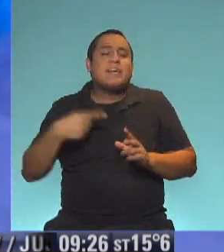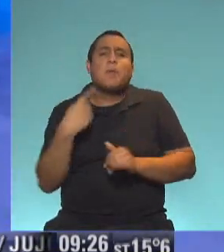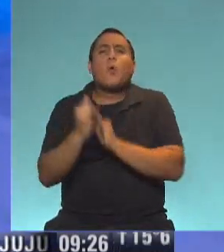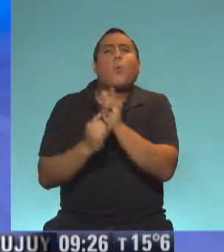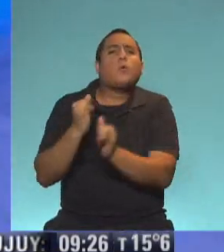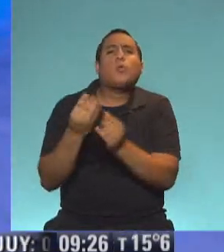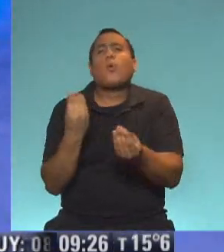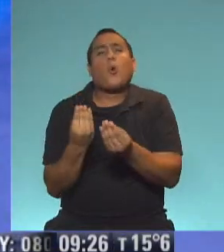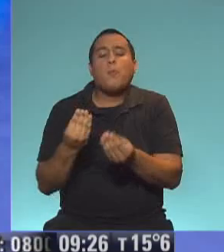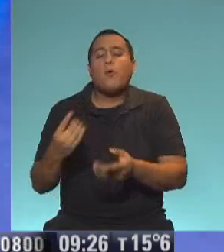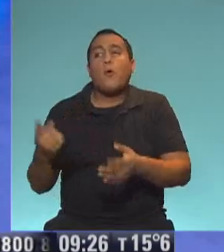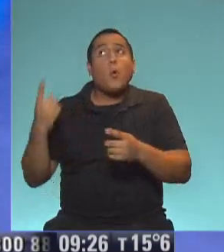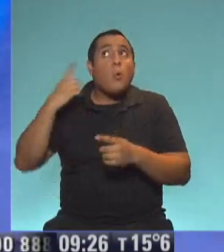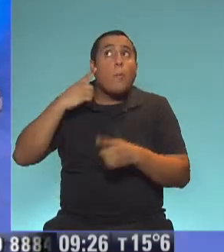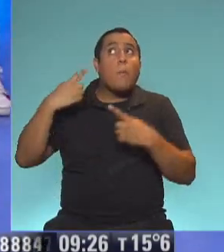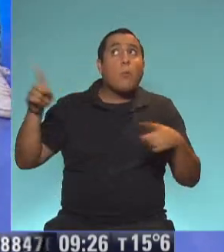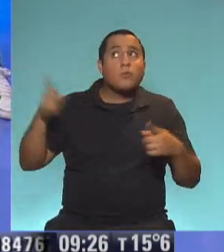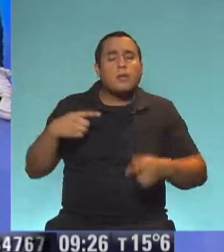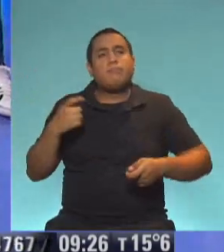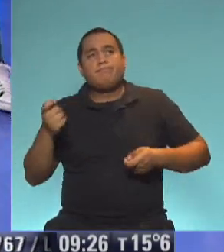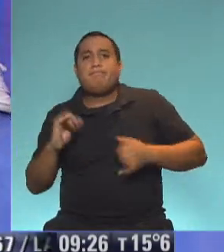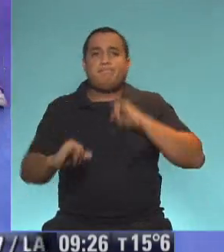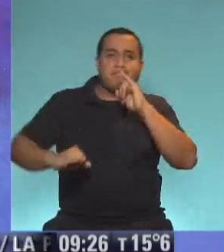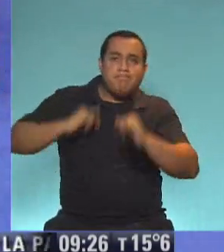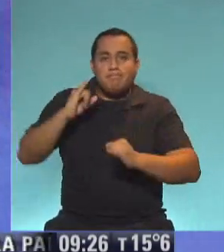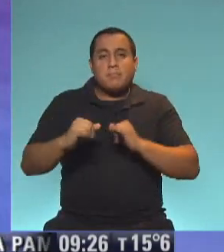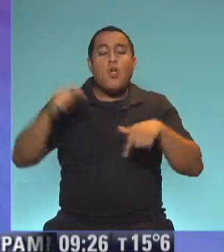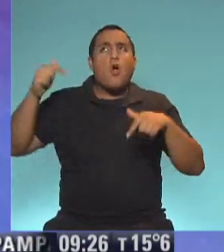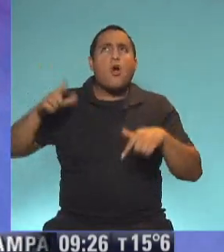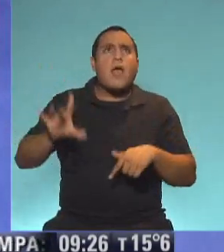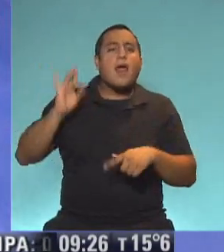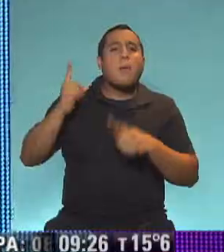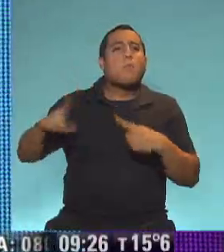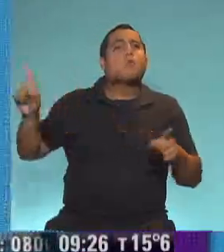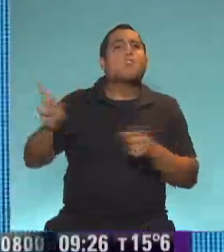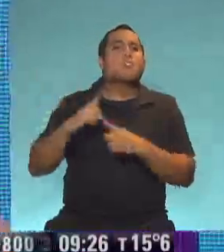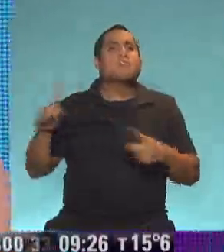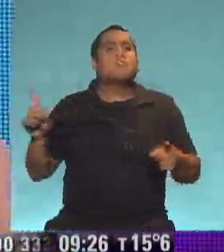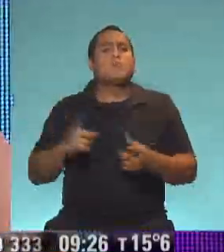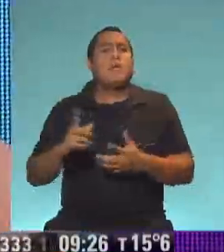hacemos en un ritmo distinto. Sí. Y hoy hemos elegido un ritmo que viene...